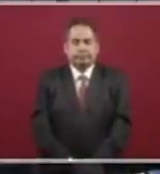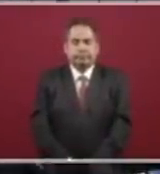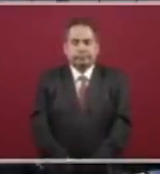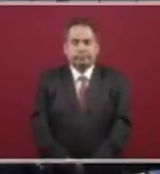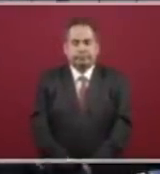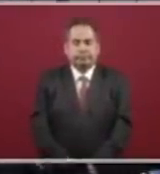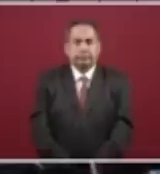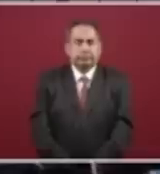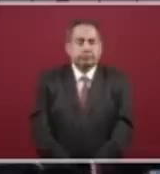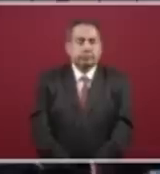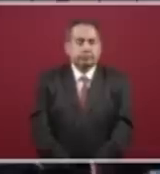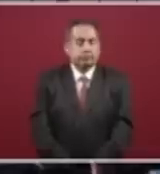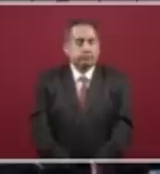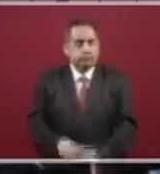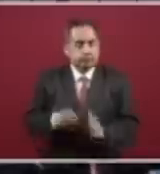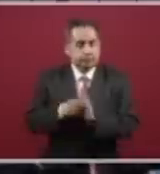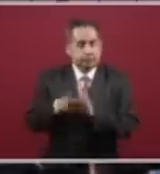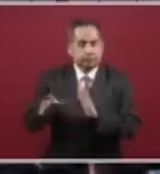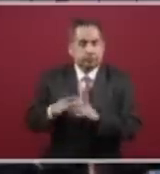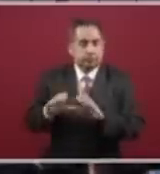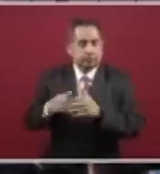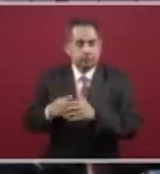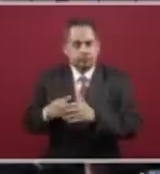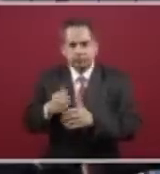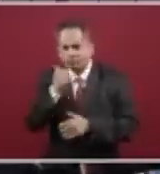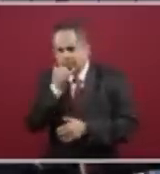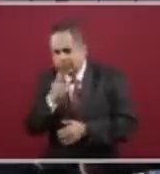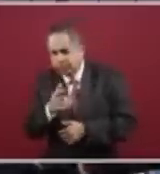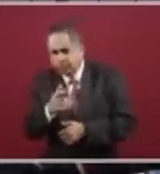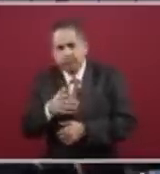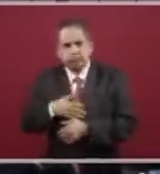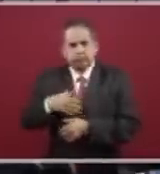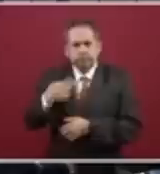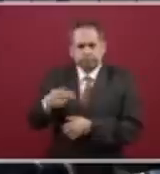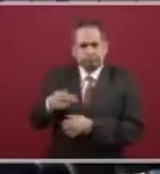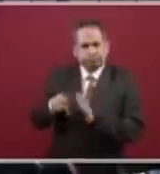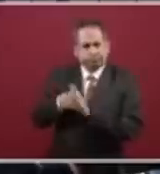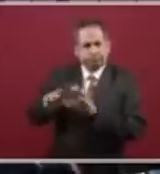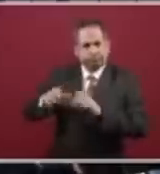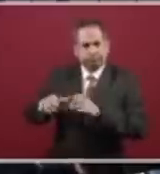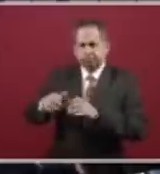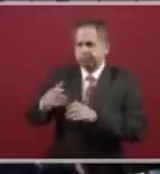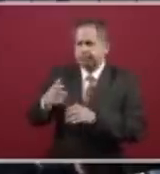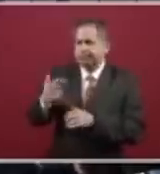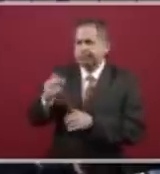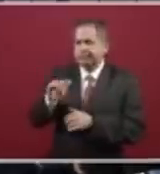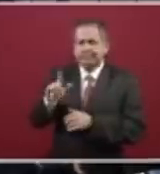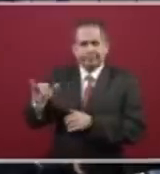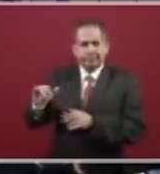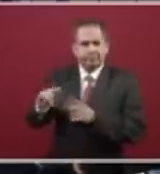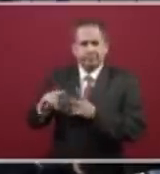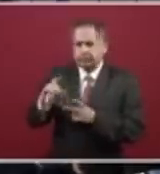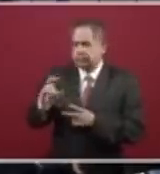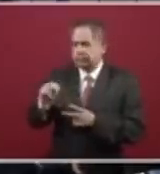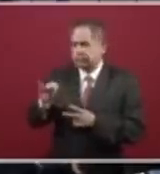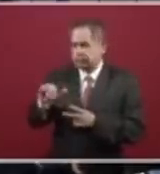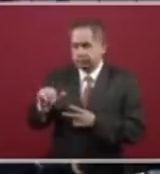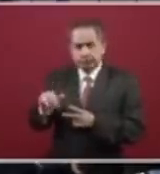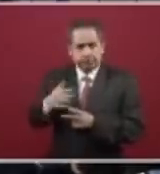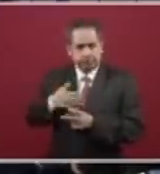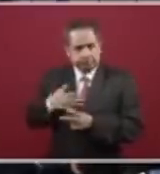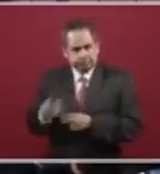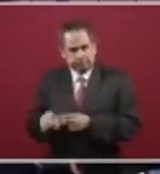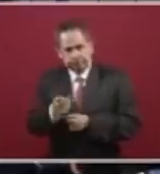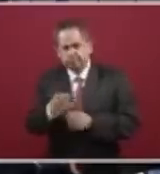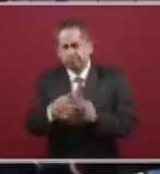y hay la rosa que el de grupo gil y perdón y ya y la rosa g el corresponsal del grupo gil y el imparcial la crónica y frontera sólo